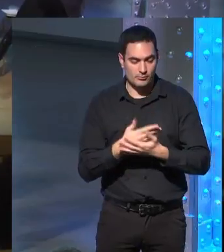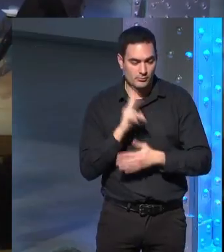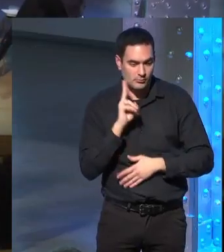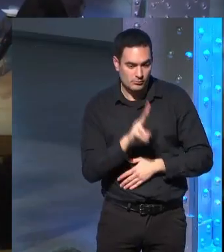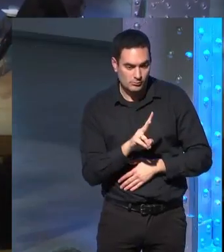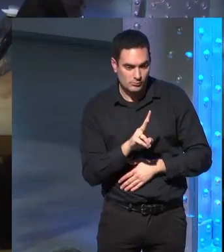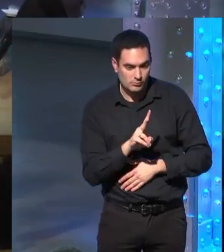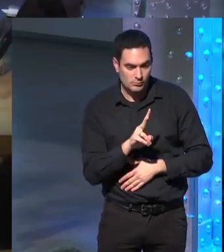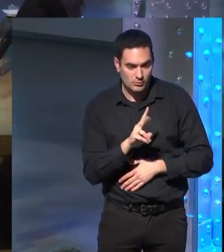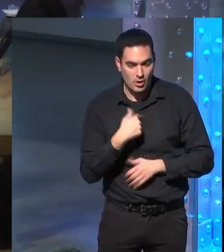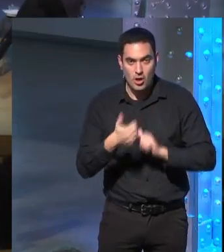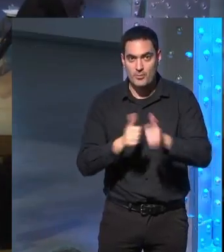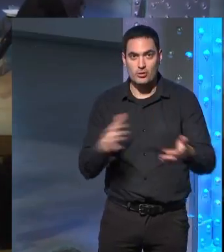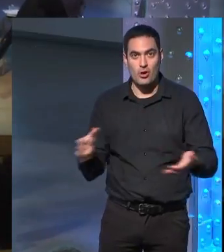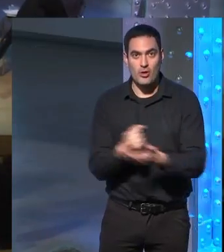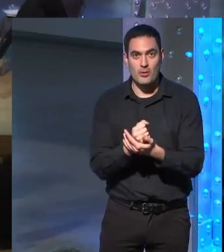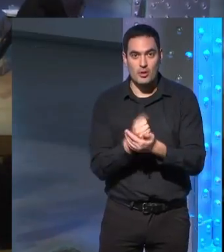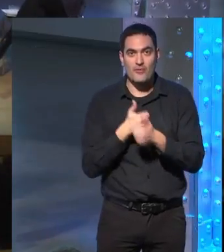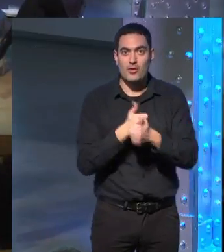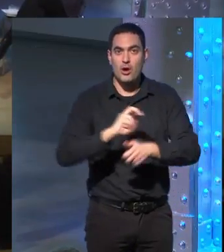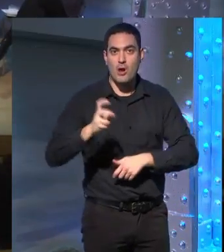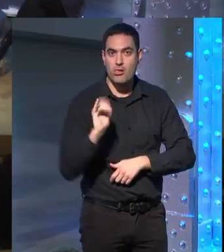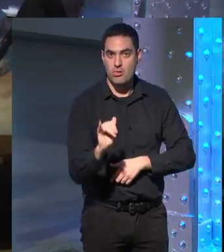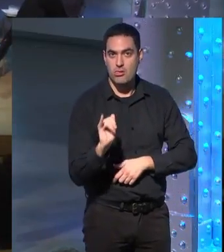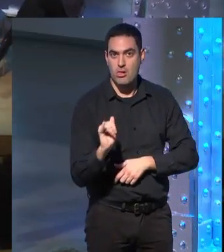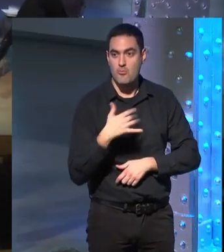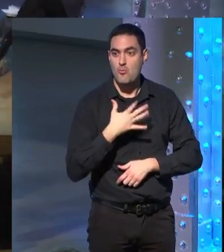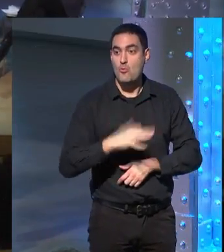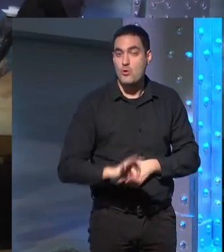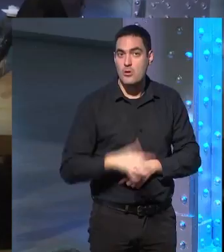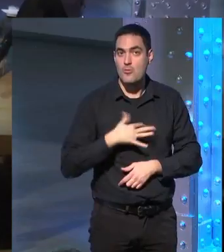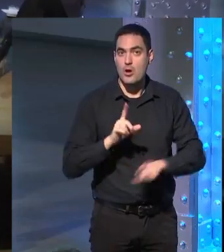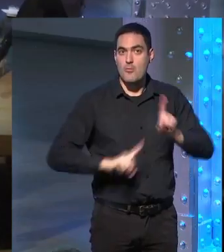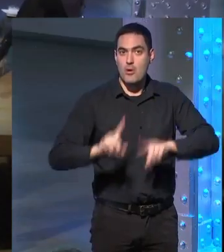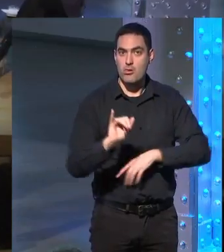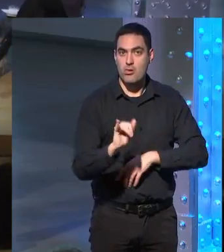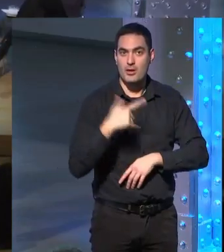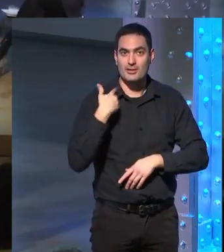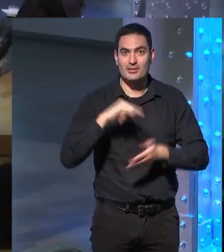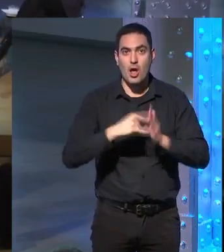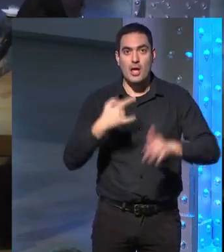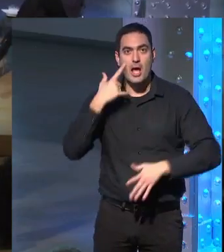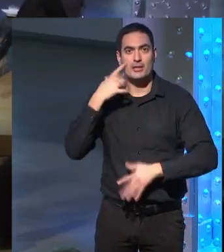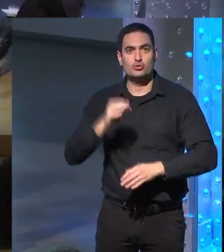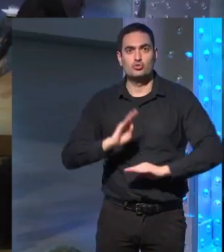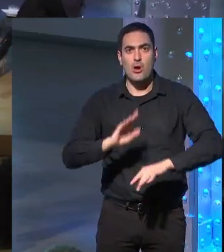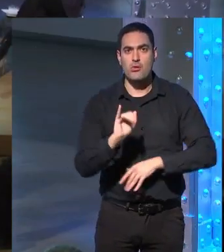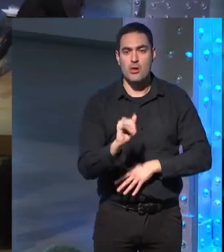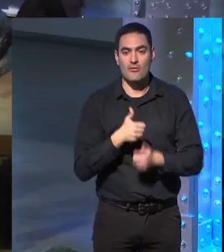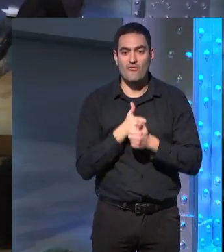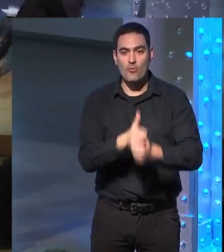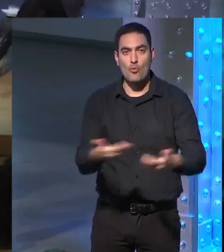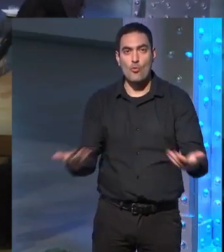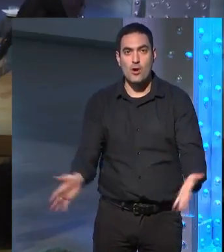en todo, pero también tienen otros referentes, que ese quizás es el problema o el riesgo de la tecnología, tienen